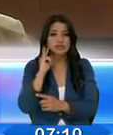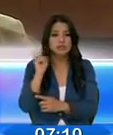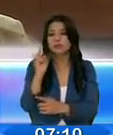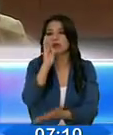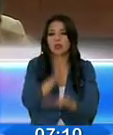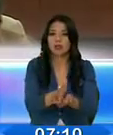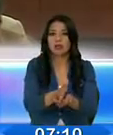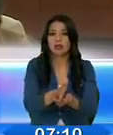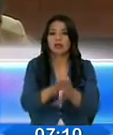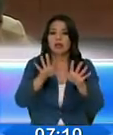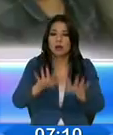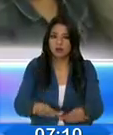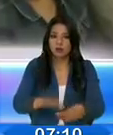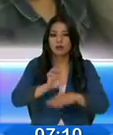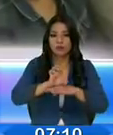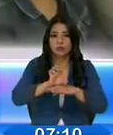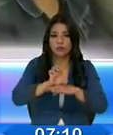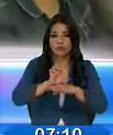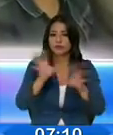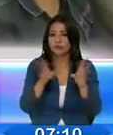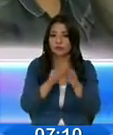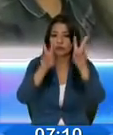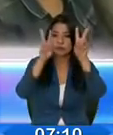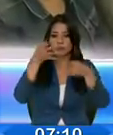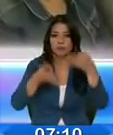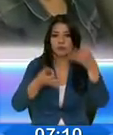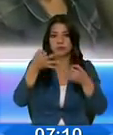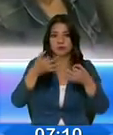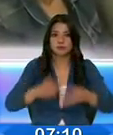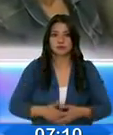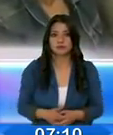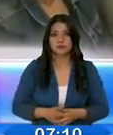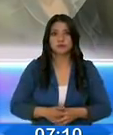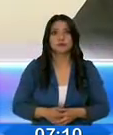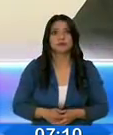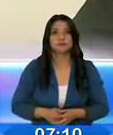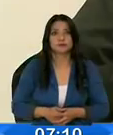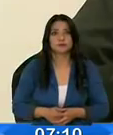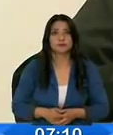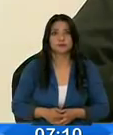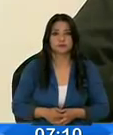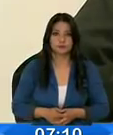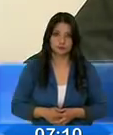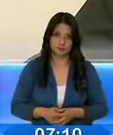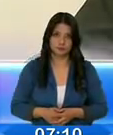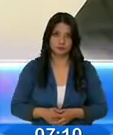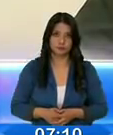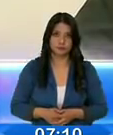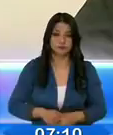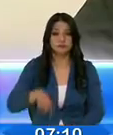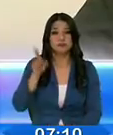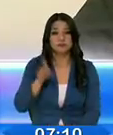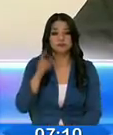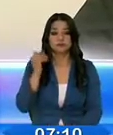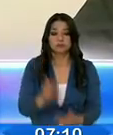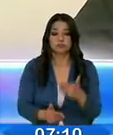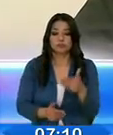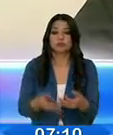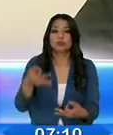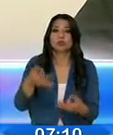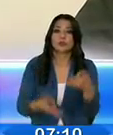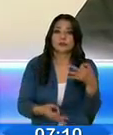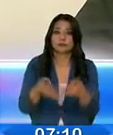niñas que existen en el sistema judicial. Necesitamos que los procedimientos judiciales en